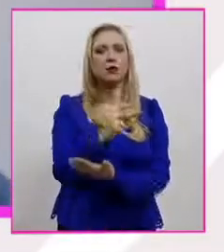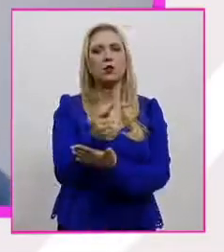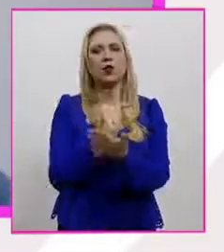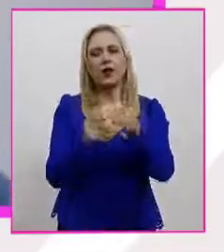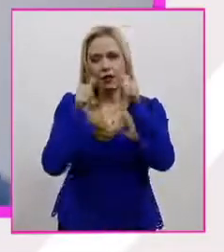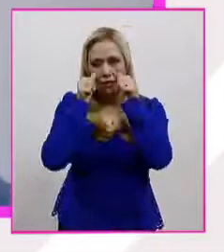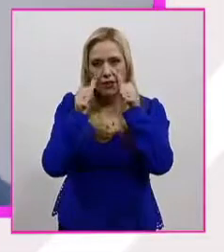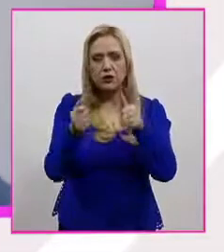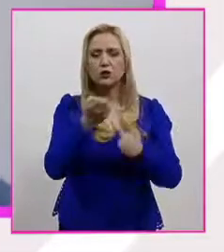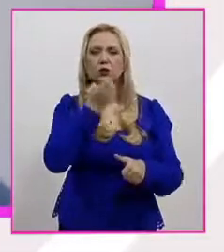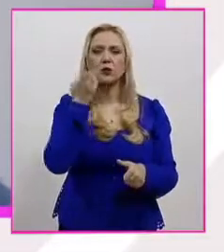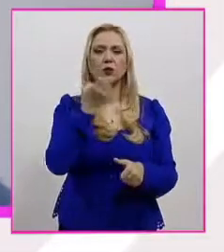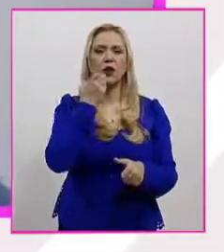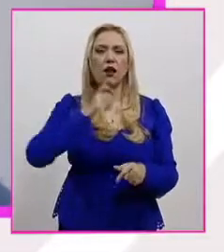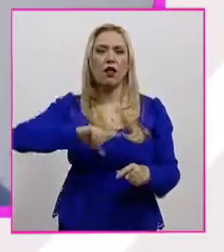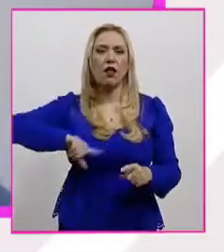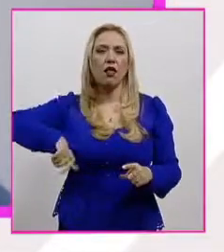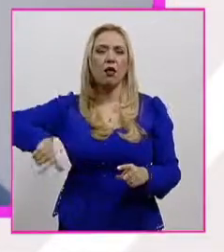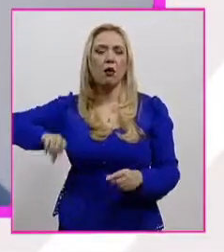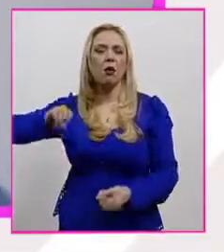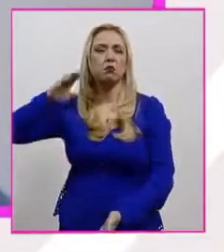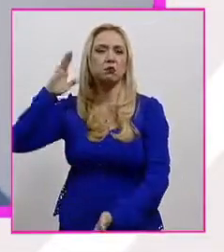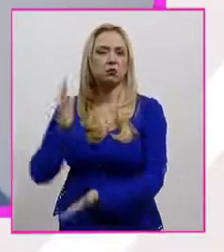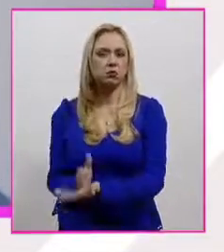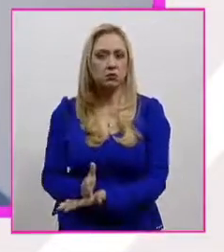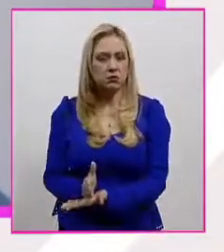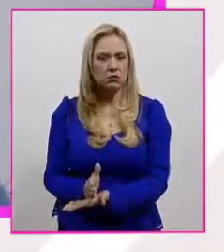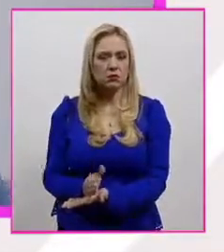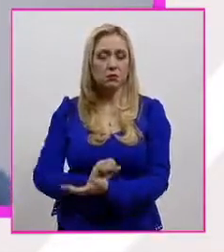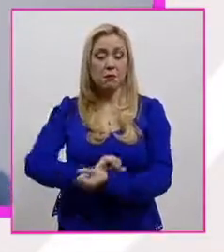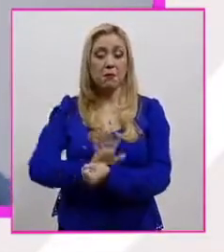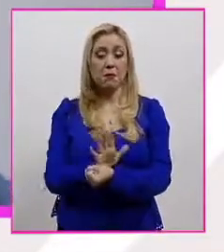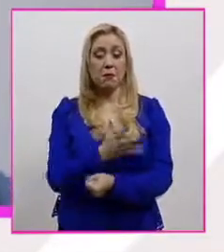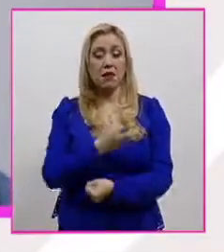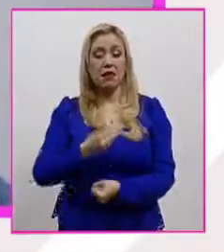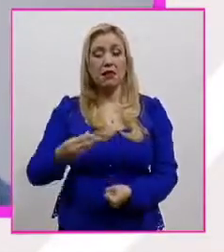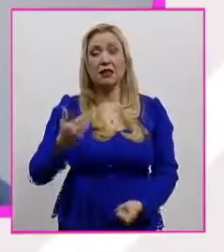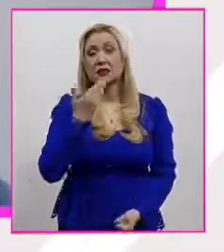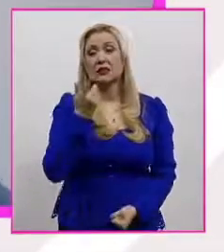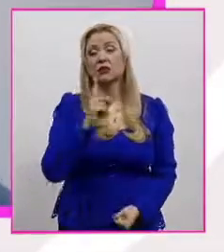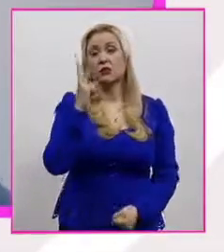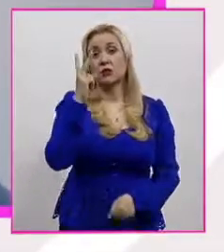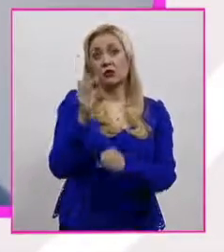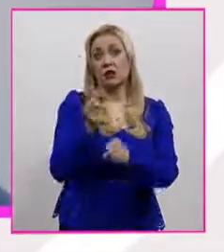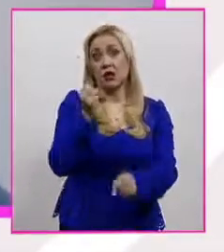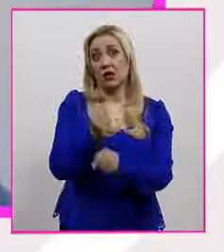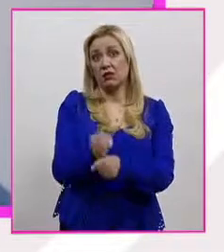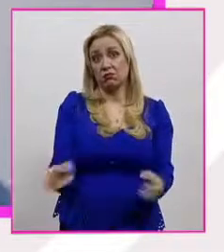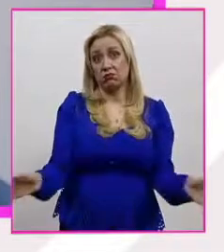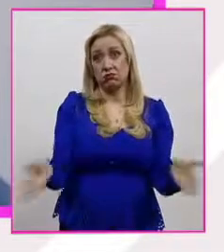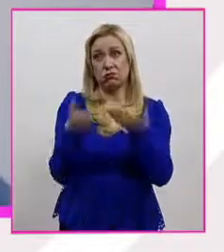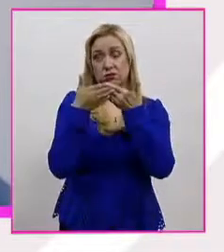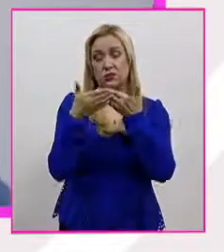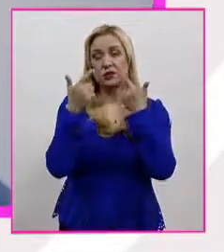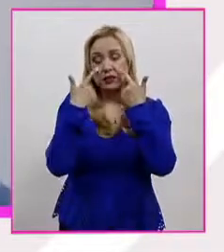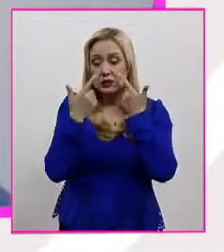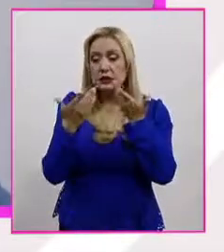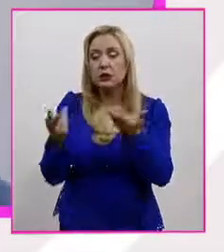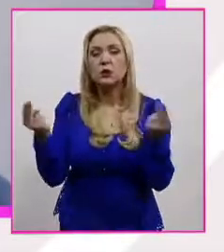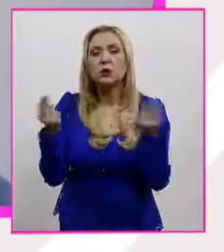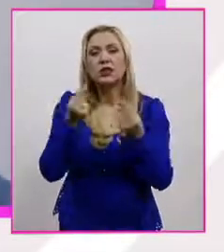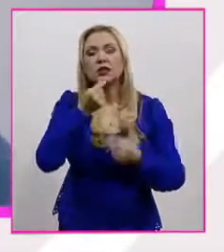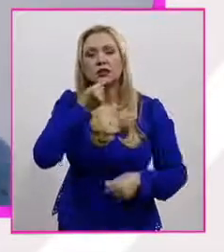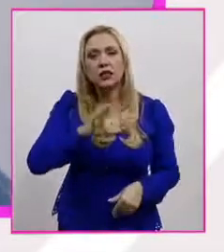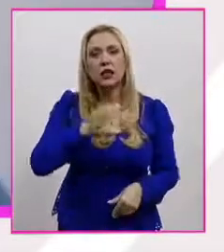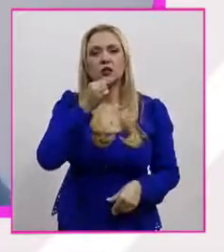rezago educativo que dejó la pandemia, ¿no? Que nos urge mirar cómo está la situación de los niños y niñas, no solo por